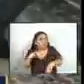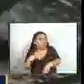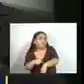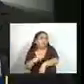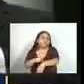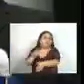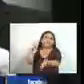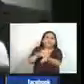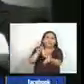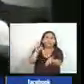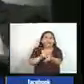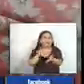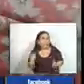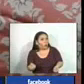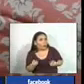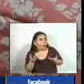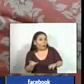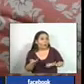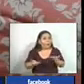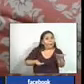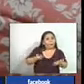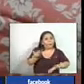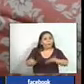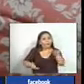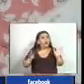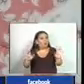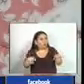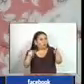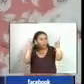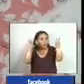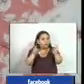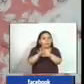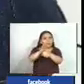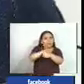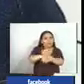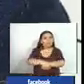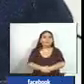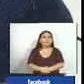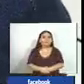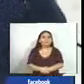nueva oportunidad de negocios surgida debido a la pandemia.